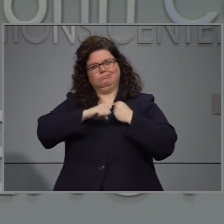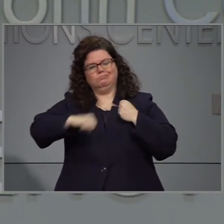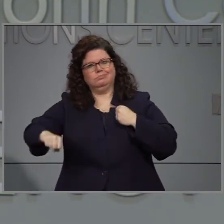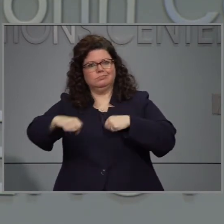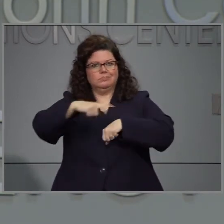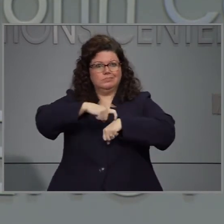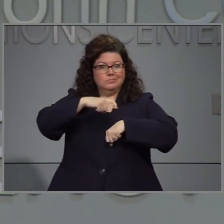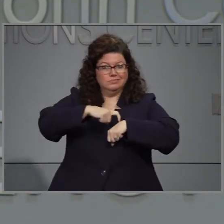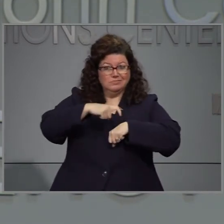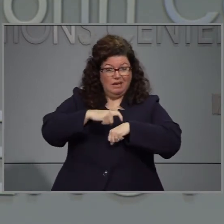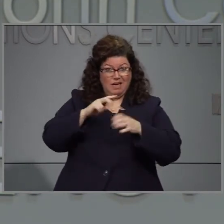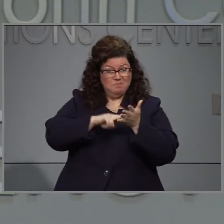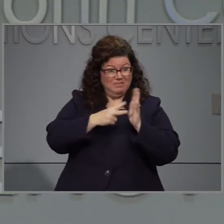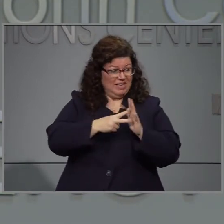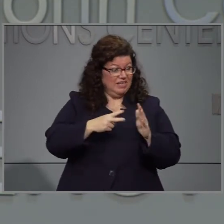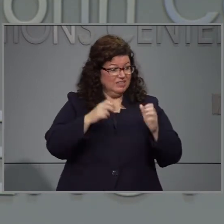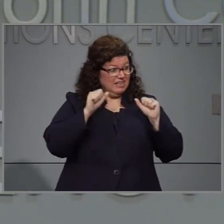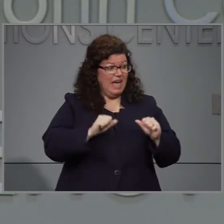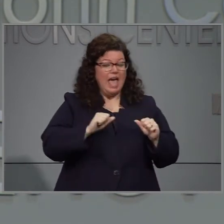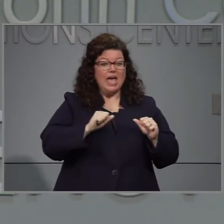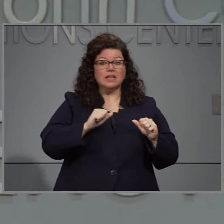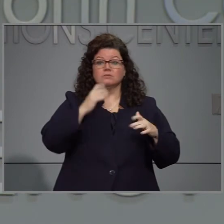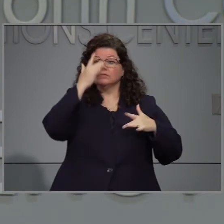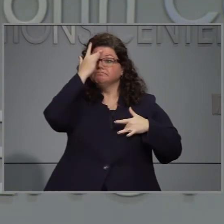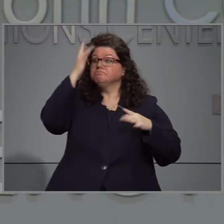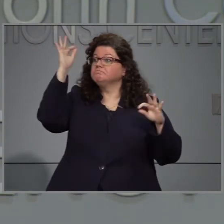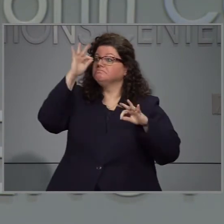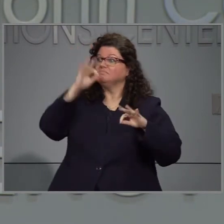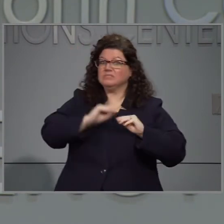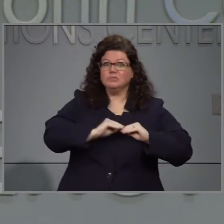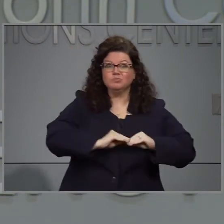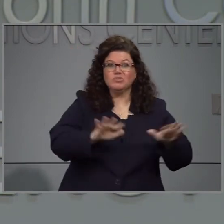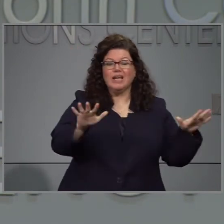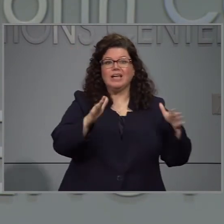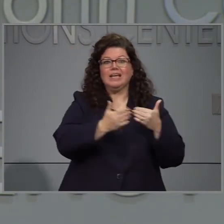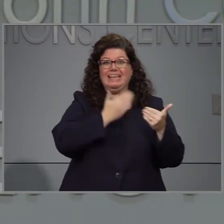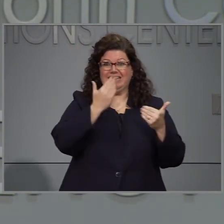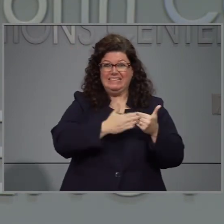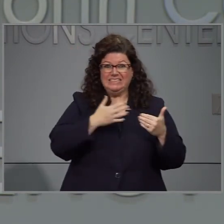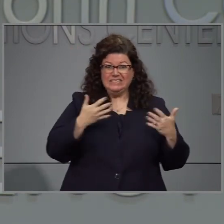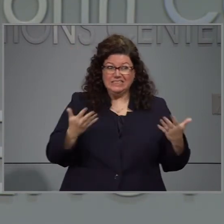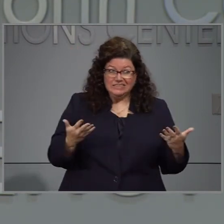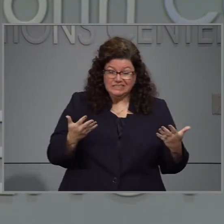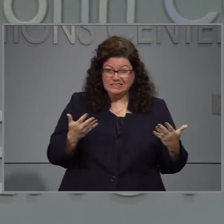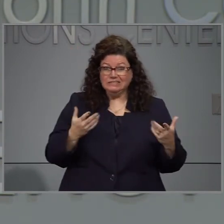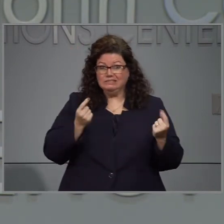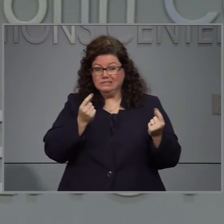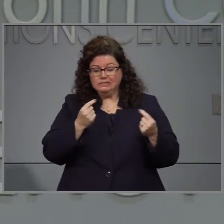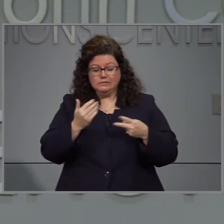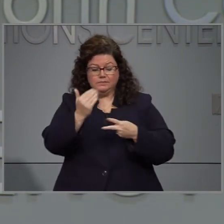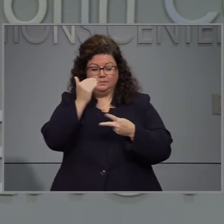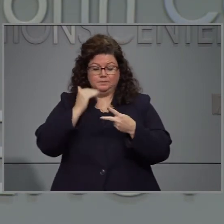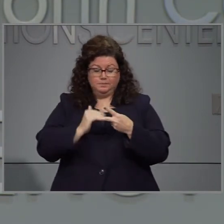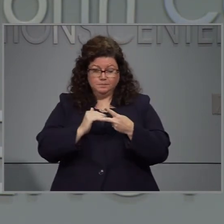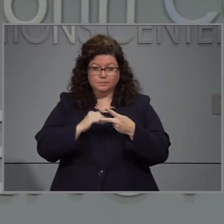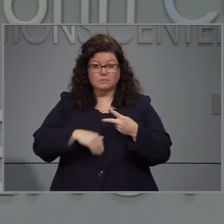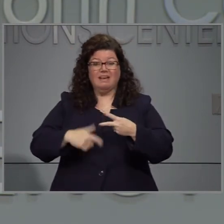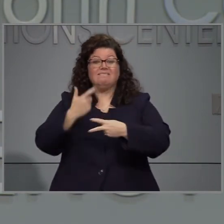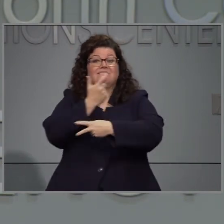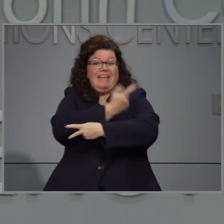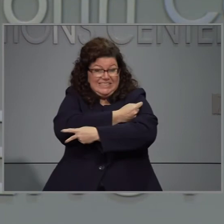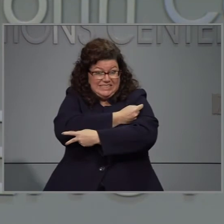están tratando de reducir la propagación, también me interesa si el Estado está formulando un plan cuando ya tengamos una